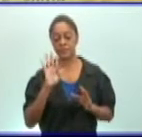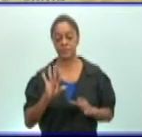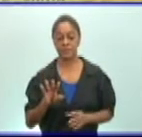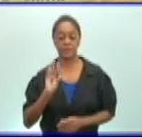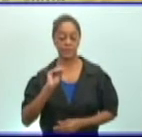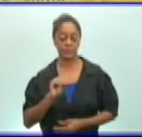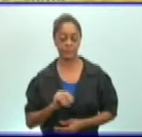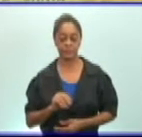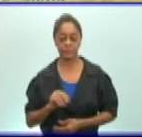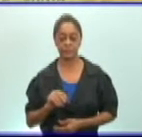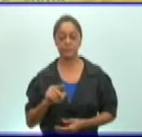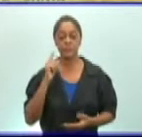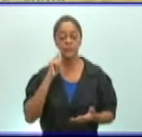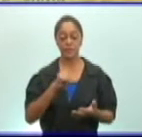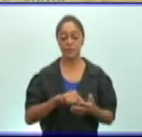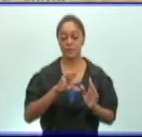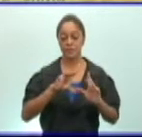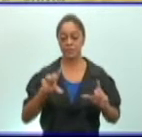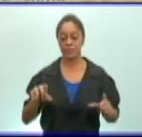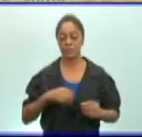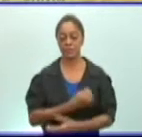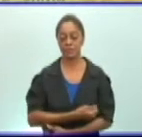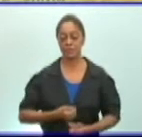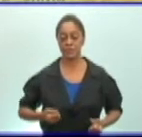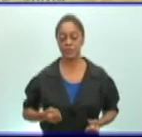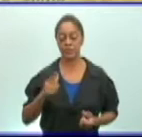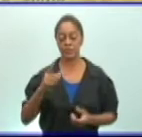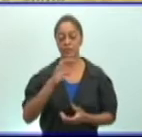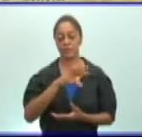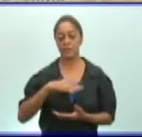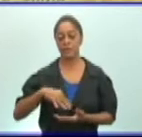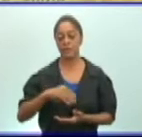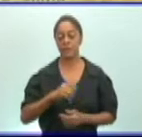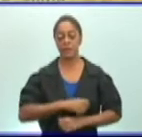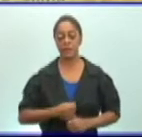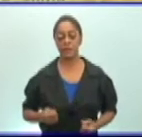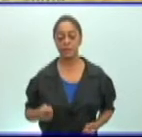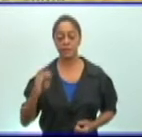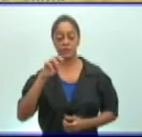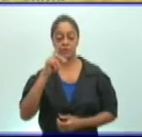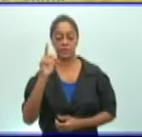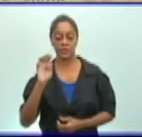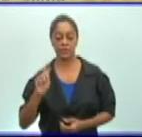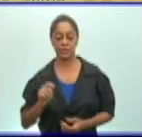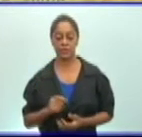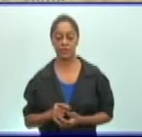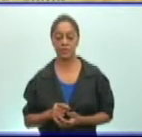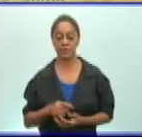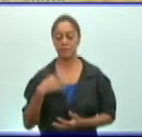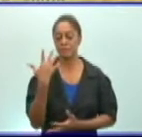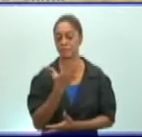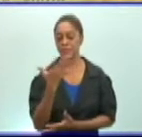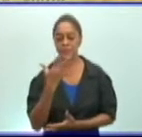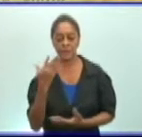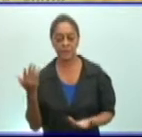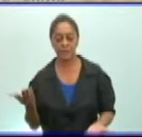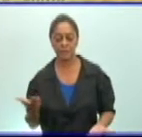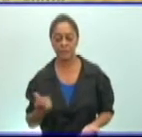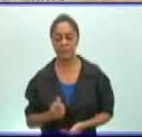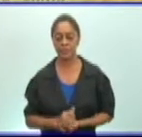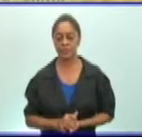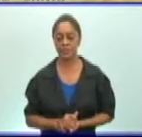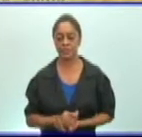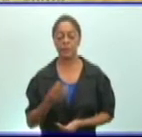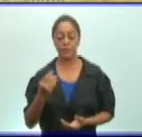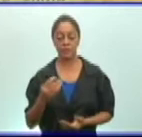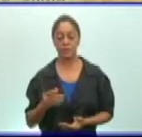dice: localiza en un mapa de cinturones climáticos el cinturón que le corresponde a Grecia. ¿Qué clima presenta? Fíjense que muchas